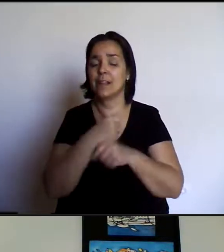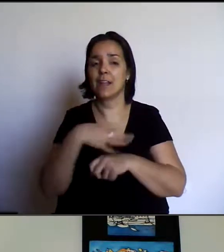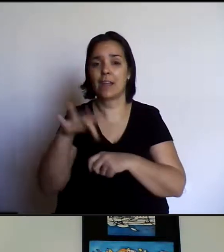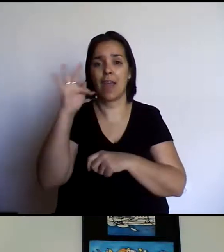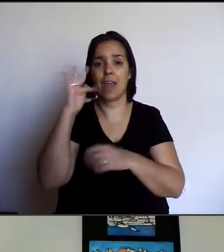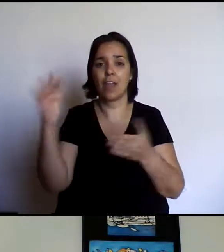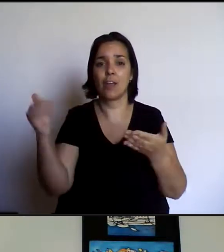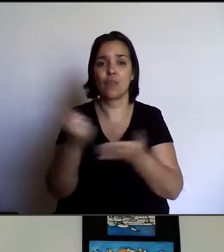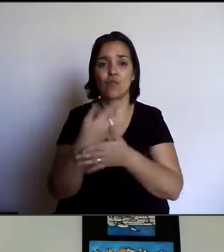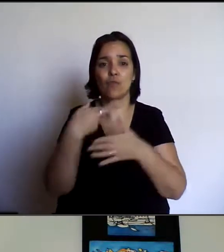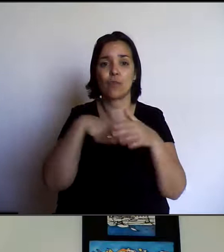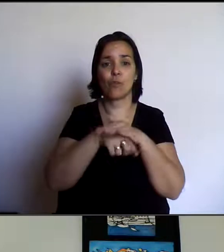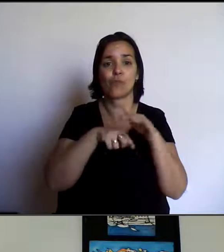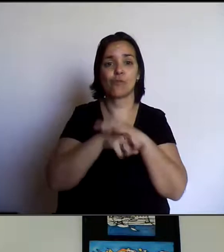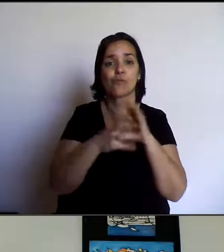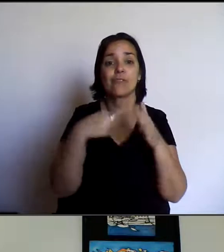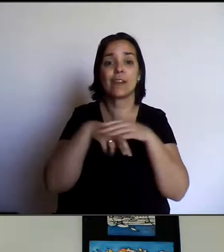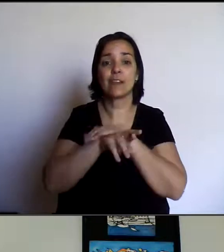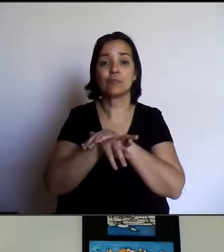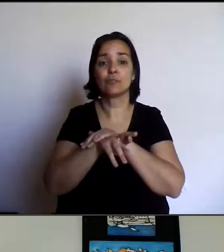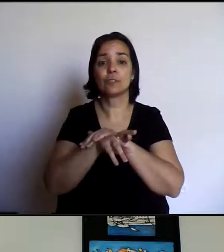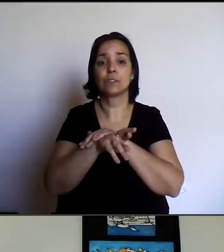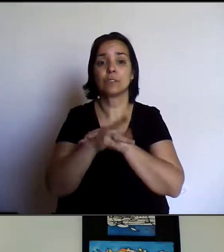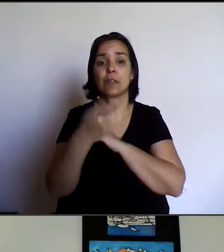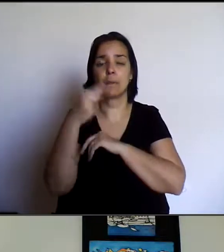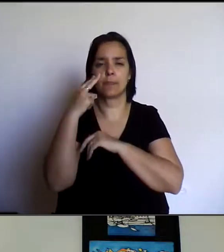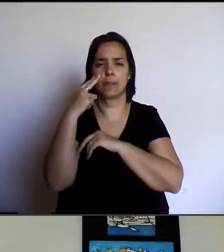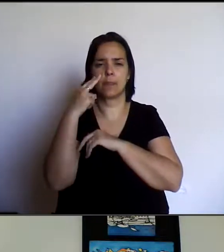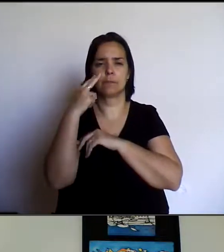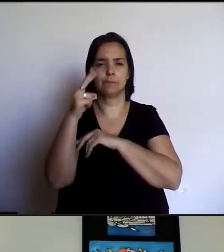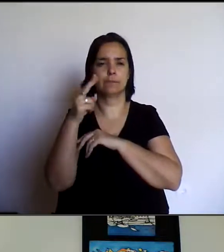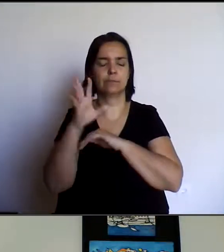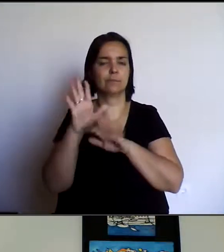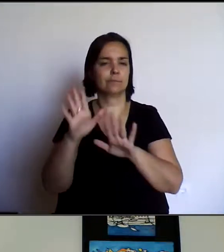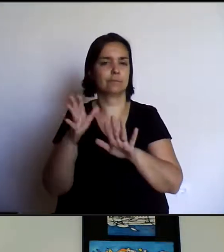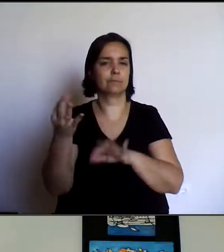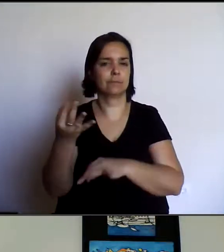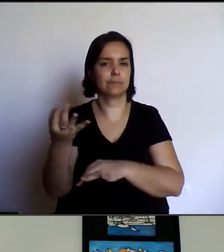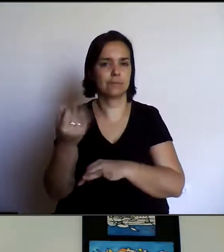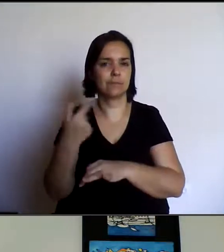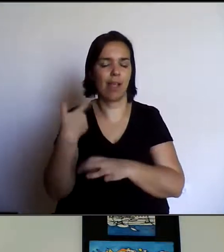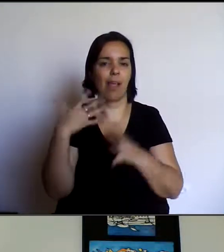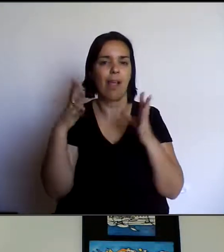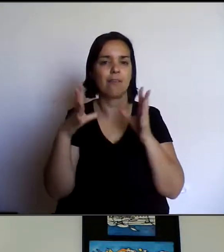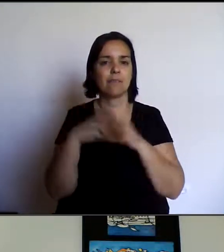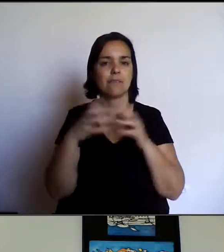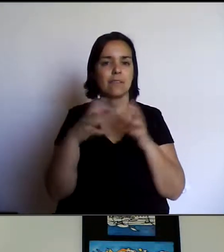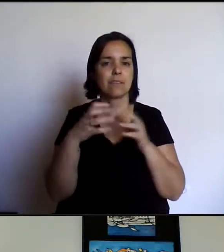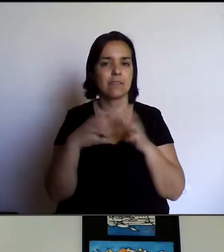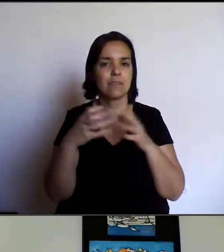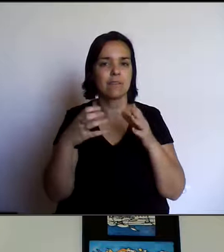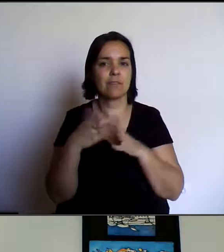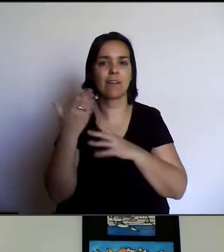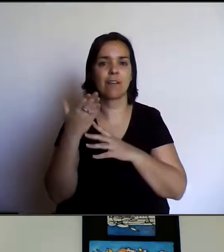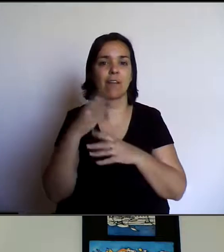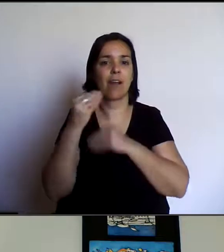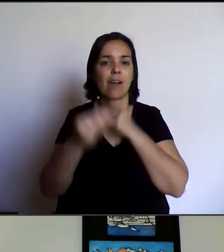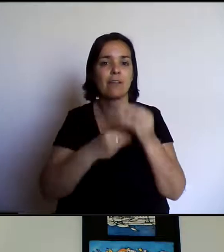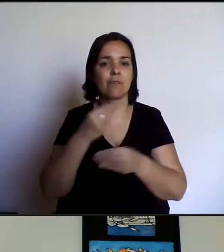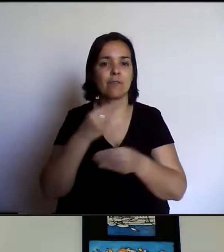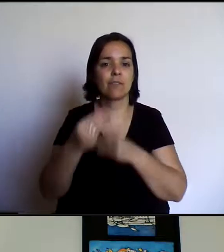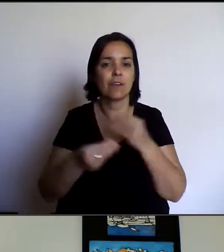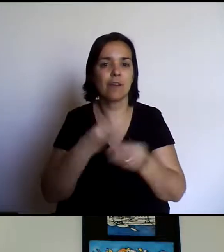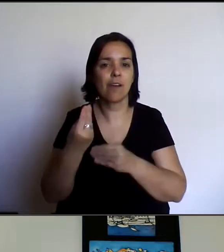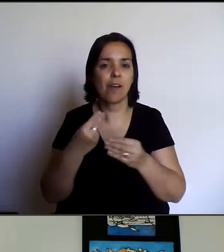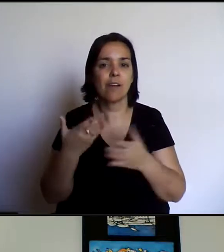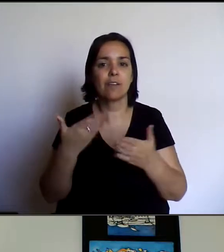de gestión de recursos. Y bueno, a mí me ha llamado personalmente también la atención el papel que desempeñáis asesorando